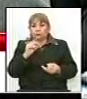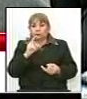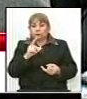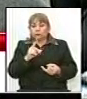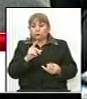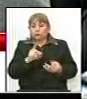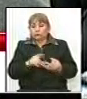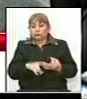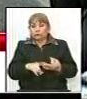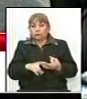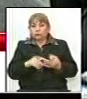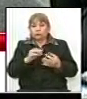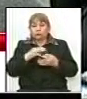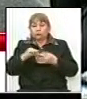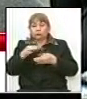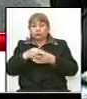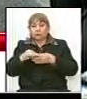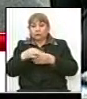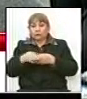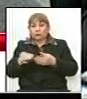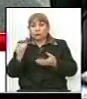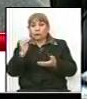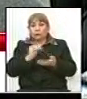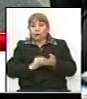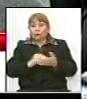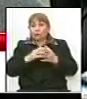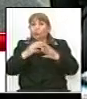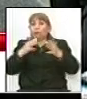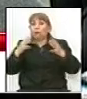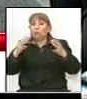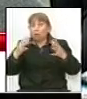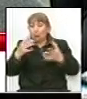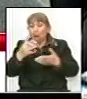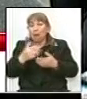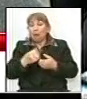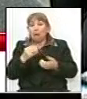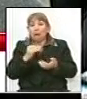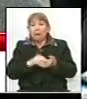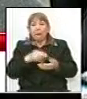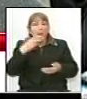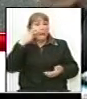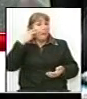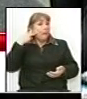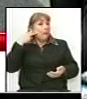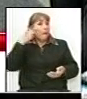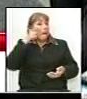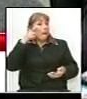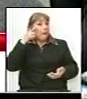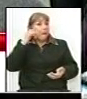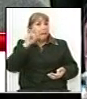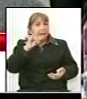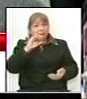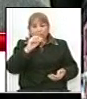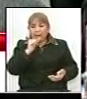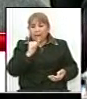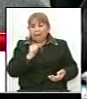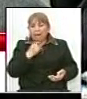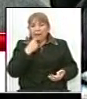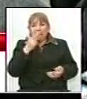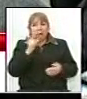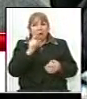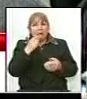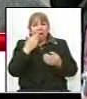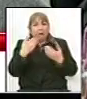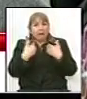a nivel de provincia están teniendo mayor acogida, Amazonía, Arequipa, Ica, ¿no? Pero